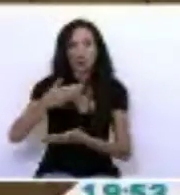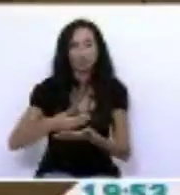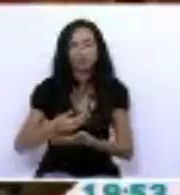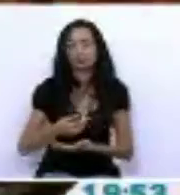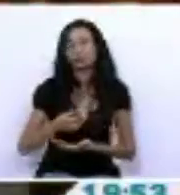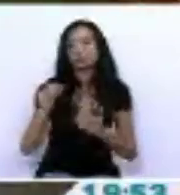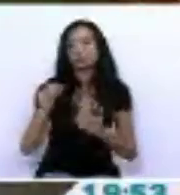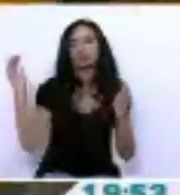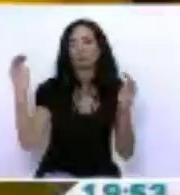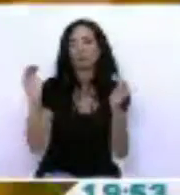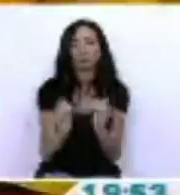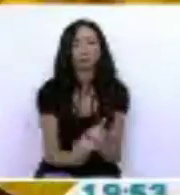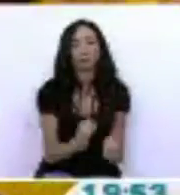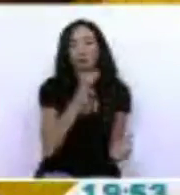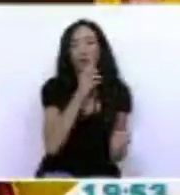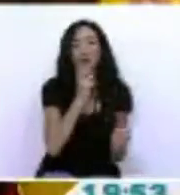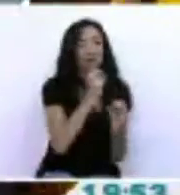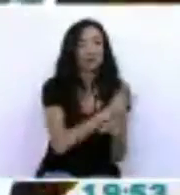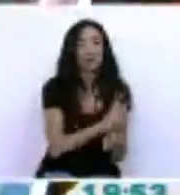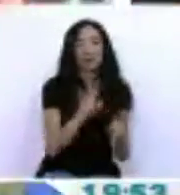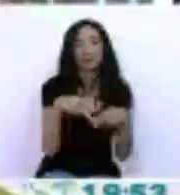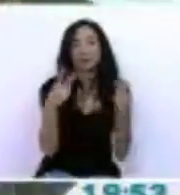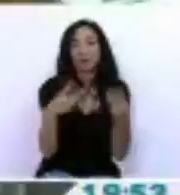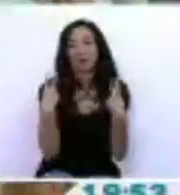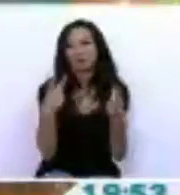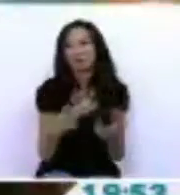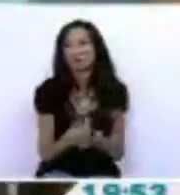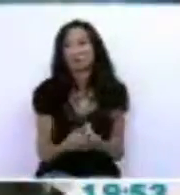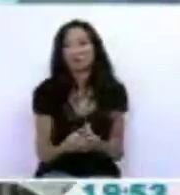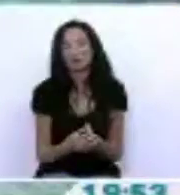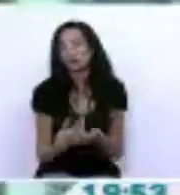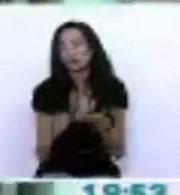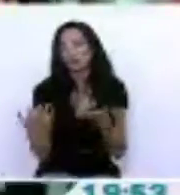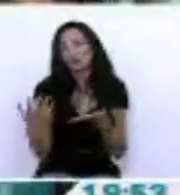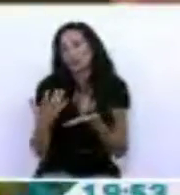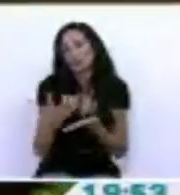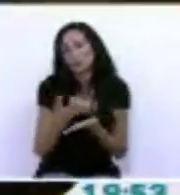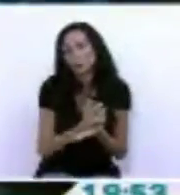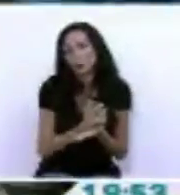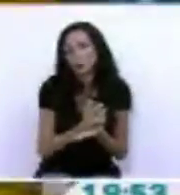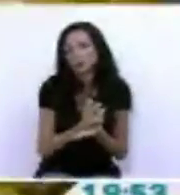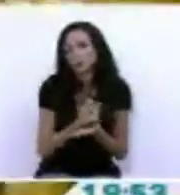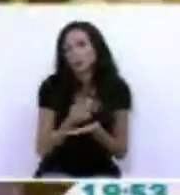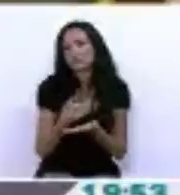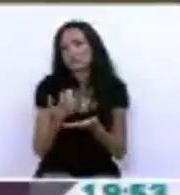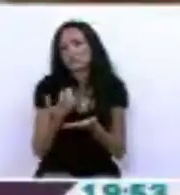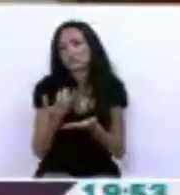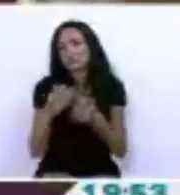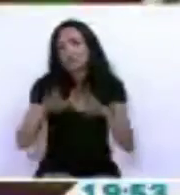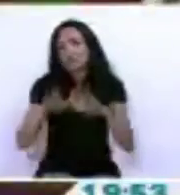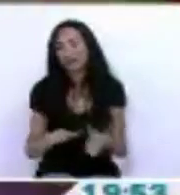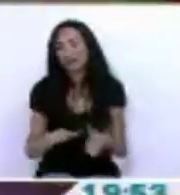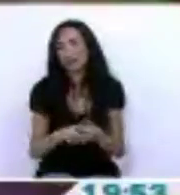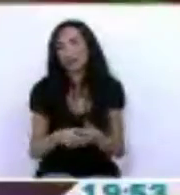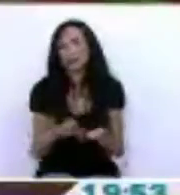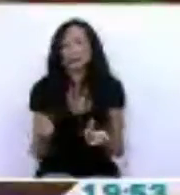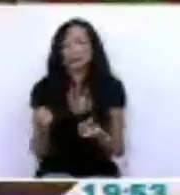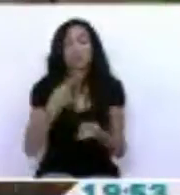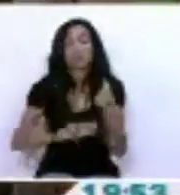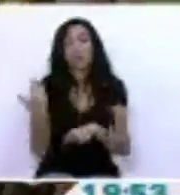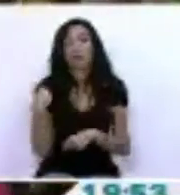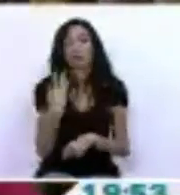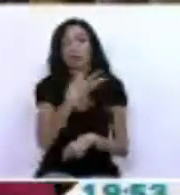hoteles, restaurantes, y bueno, pues nos ha bajado por lo menos 400 periódicos diarios. En un lado hemos perdido, en otro hemos ganado. ¿400 periódicos diarios? Sí. ¿Y eso